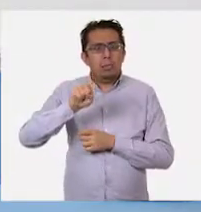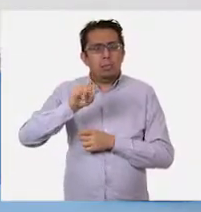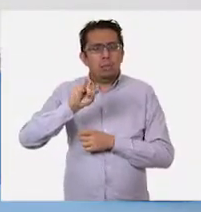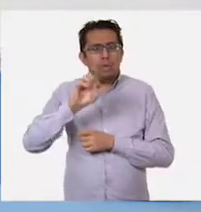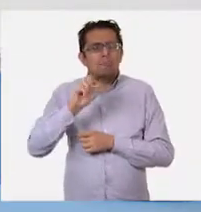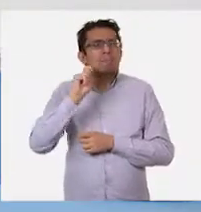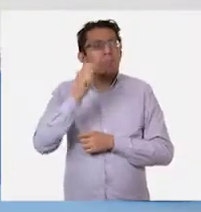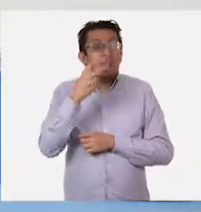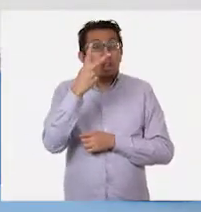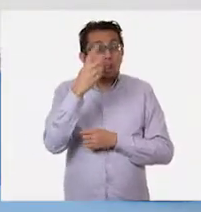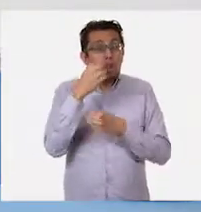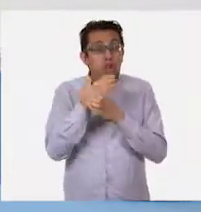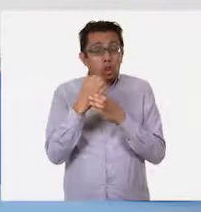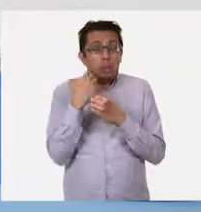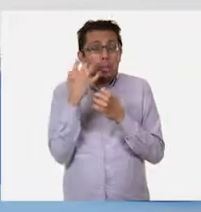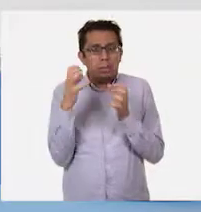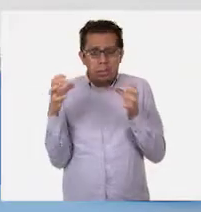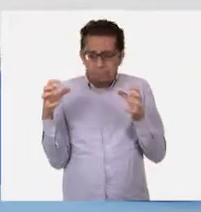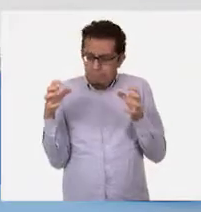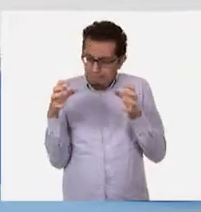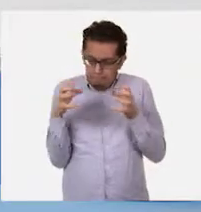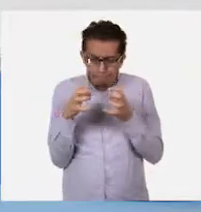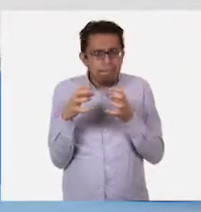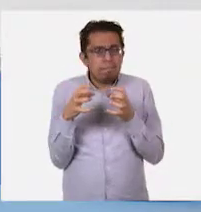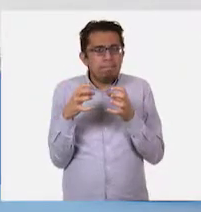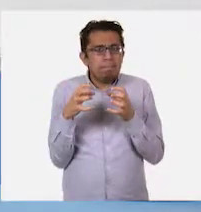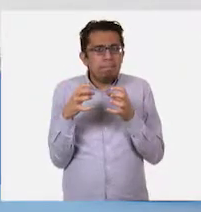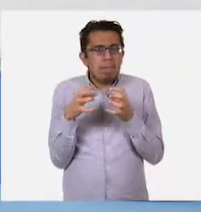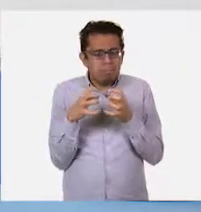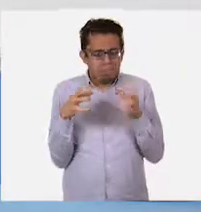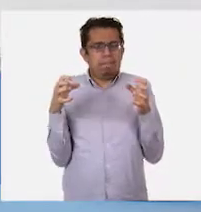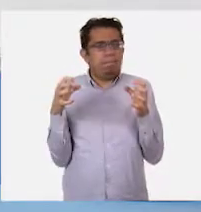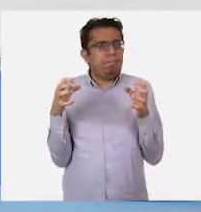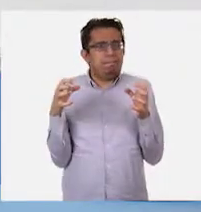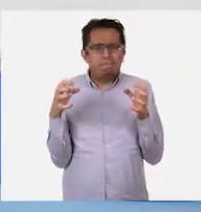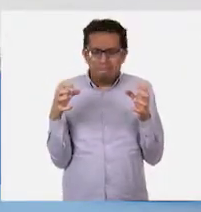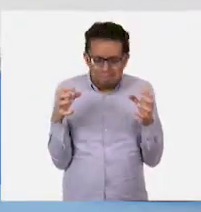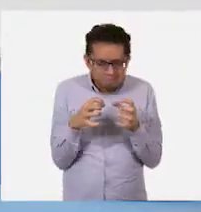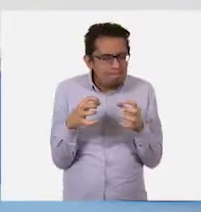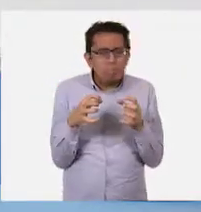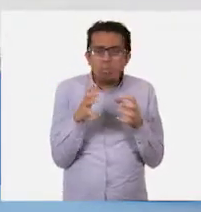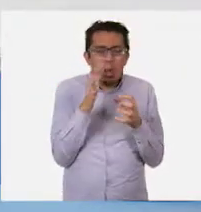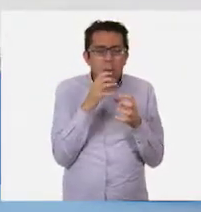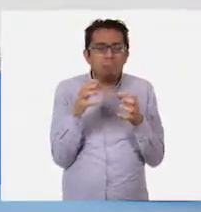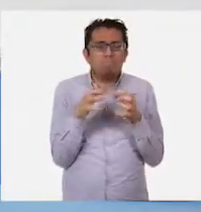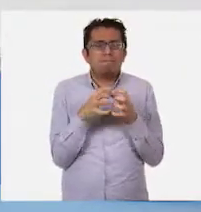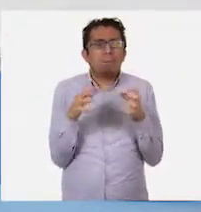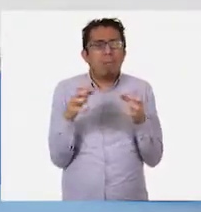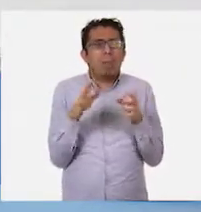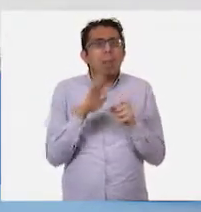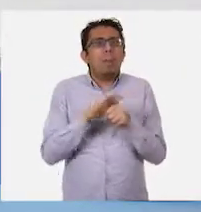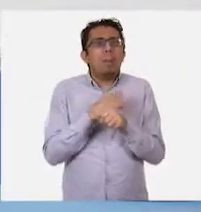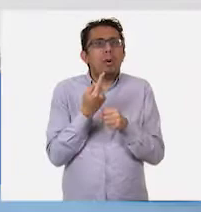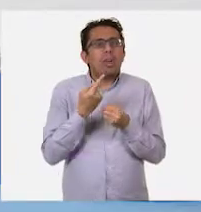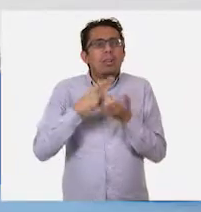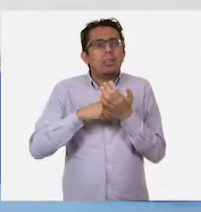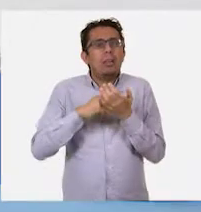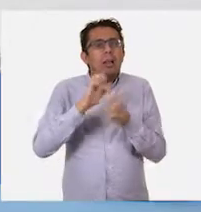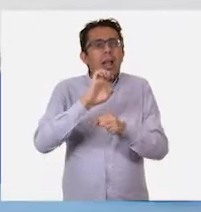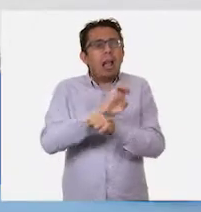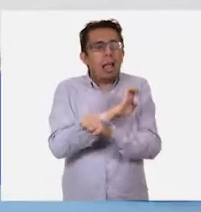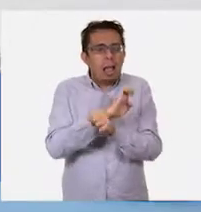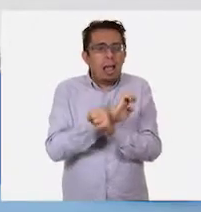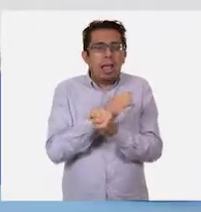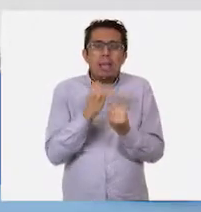dos objetos se separan o repelen debido a que tienen la misma carga, ya